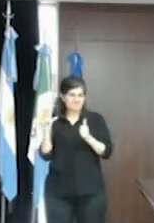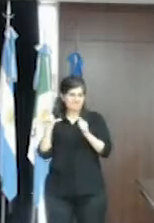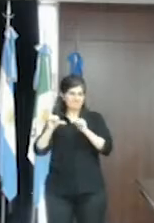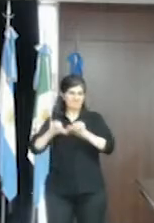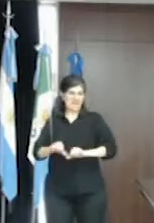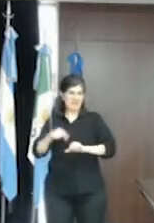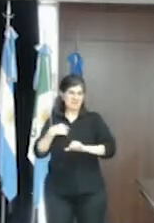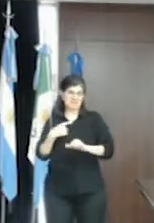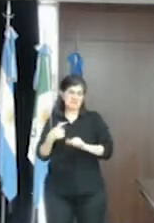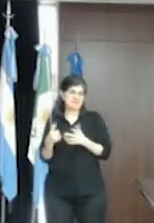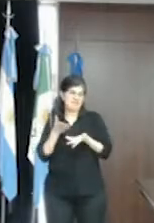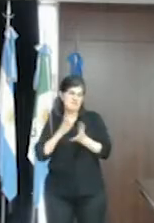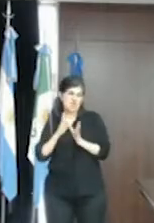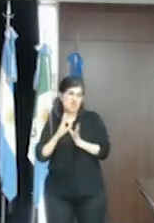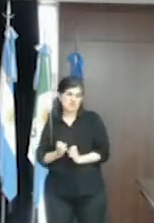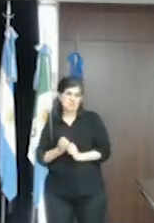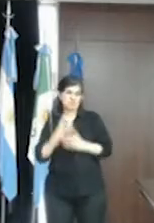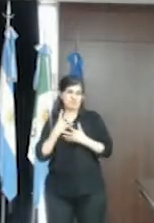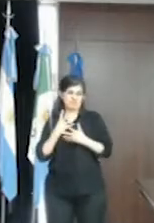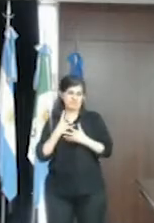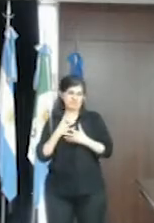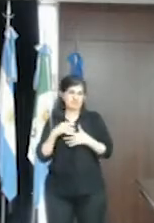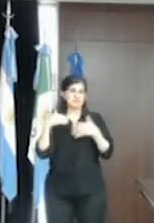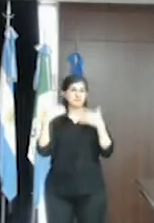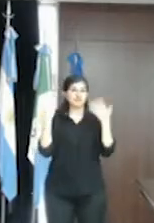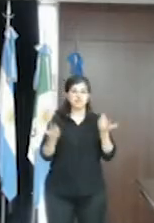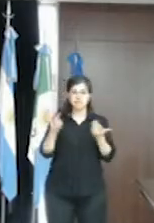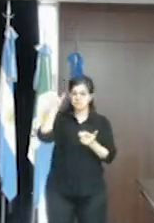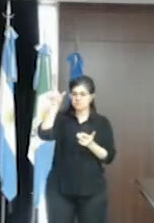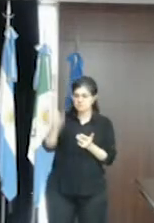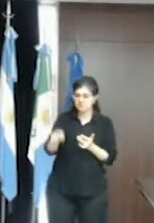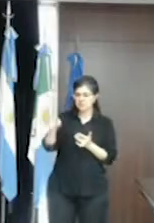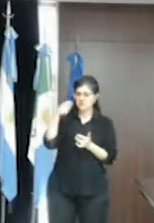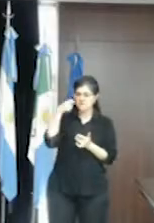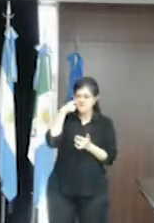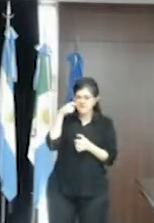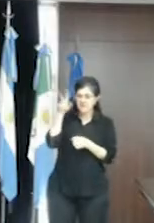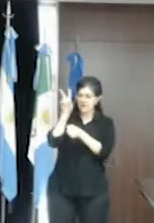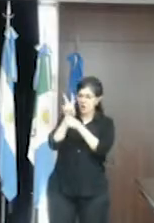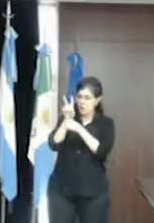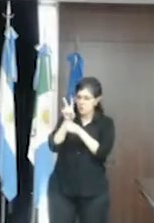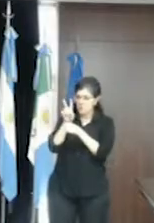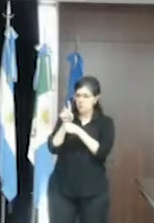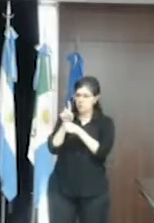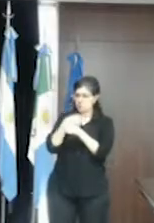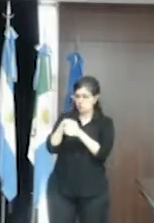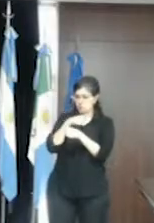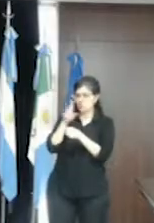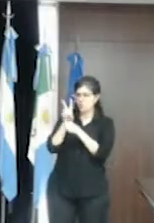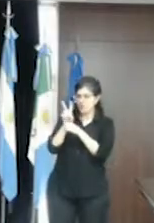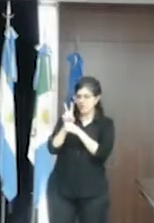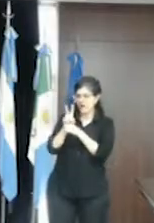escucha atenta, el conocer a la persona que cuidamos, conocer cuáles son las necesidades